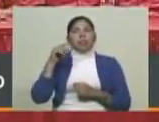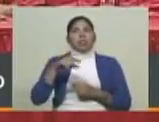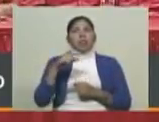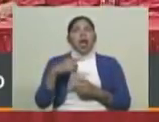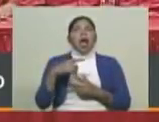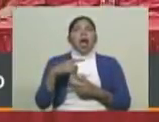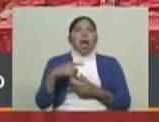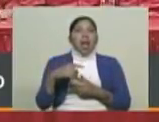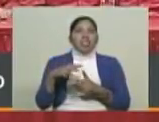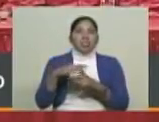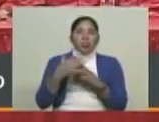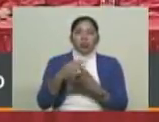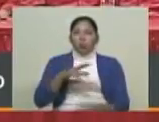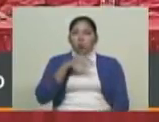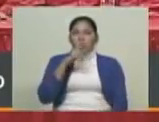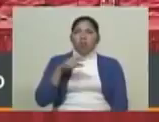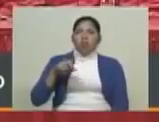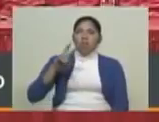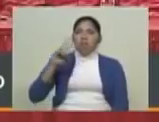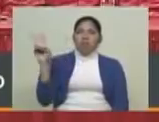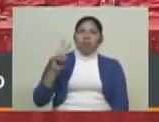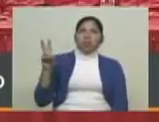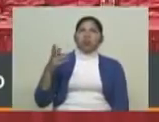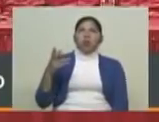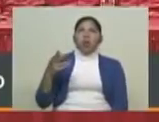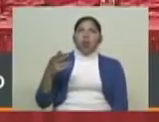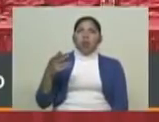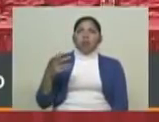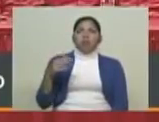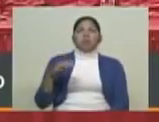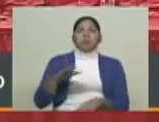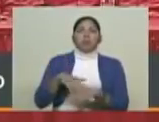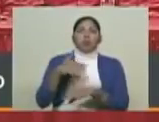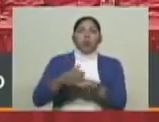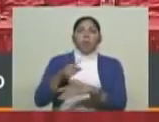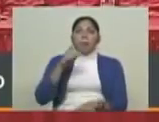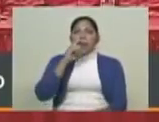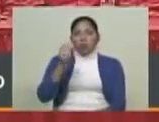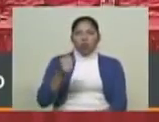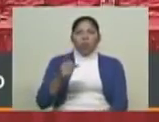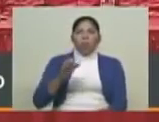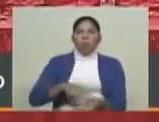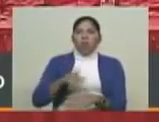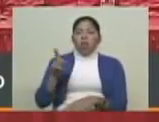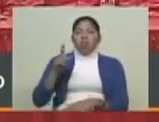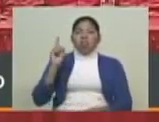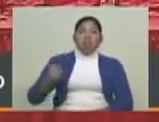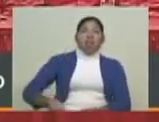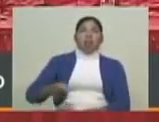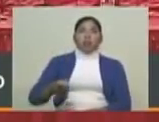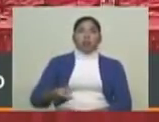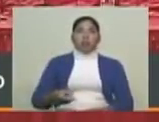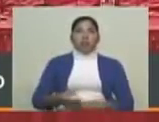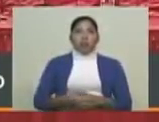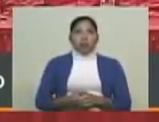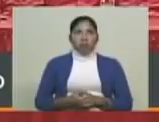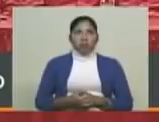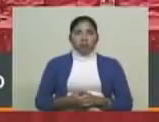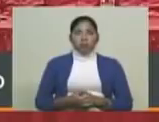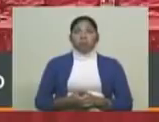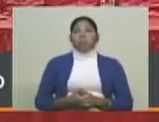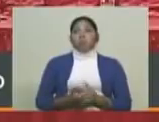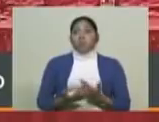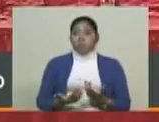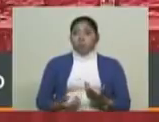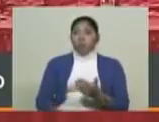dictador. Y nos decían, no, es que la democracia, qué sé yo. Con la derecha no se puede jugar.